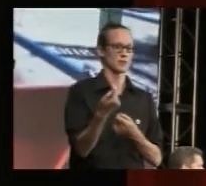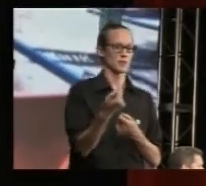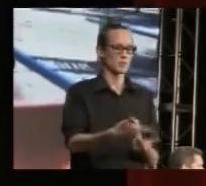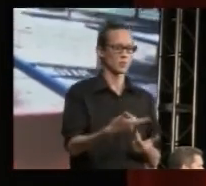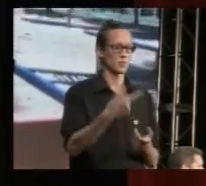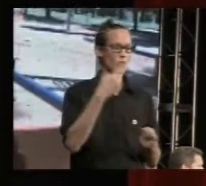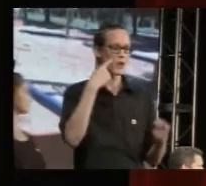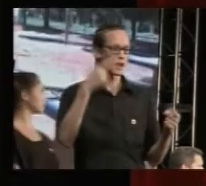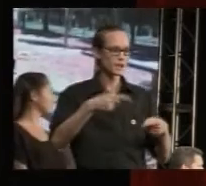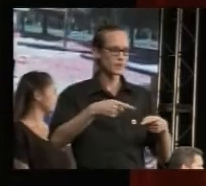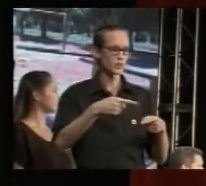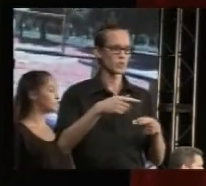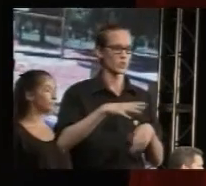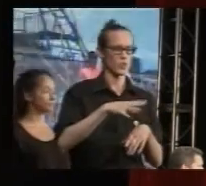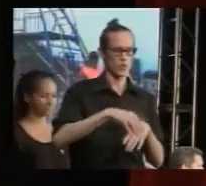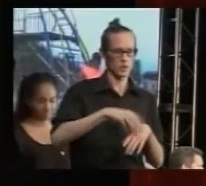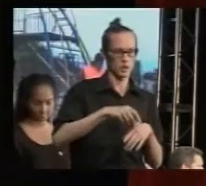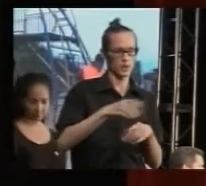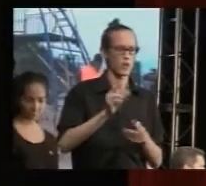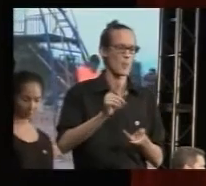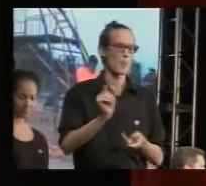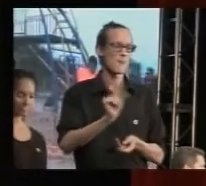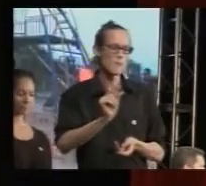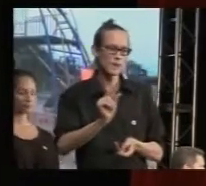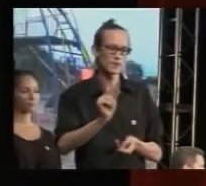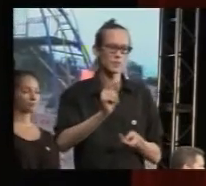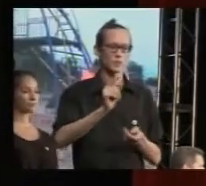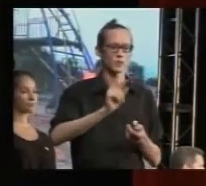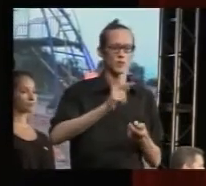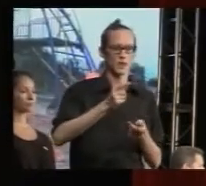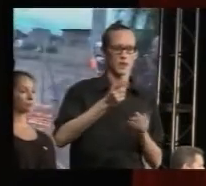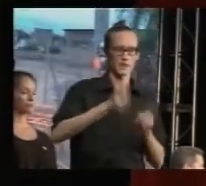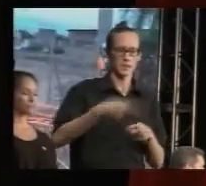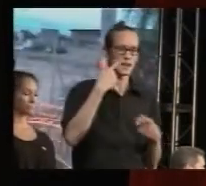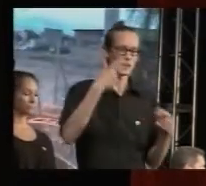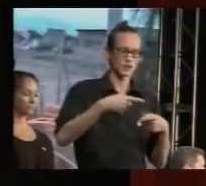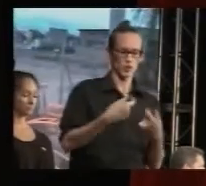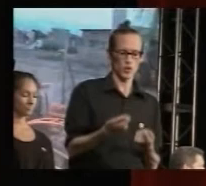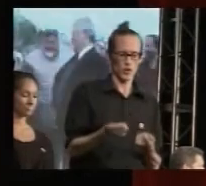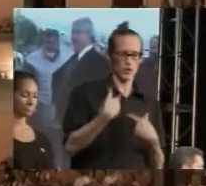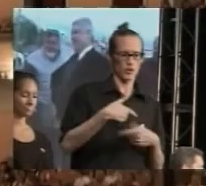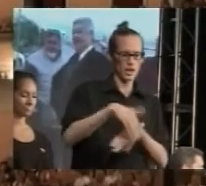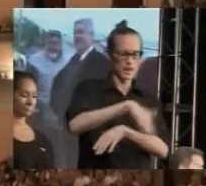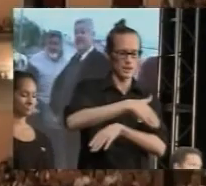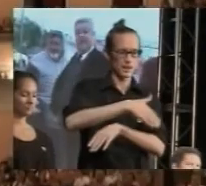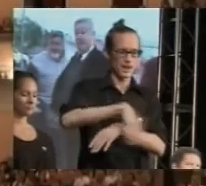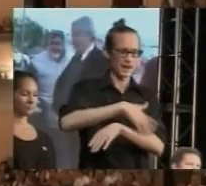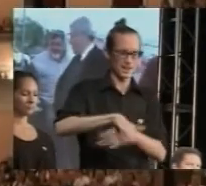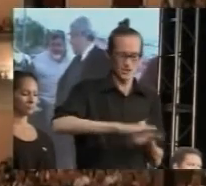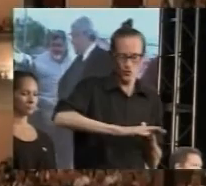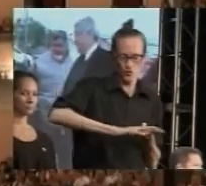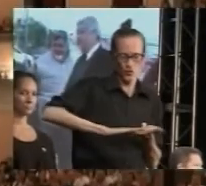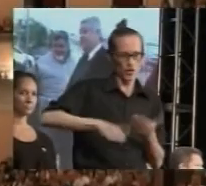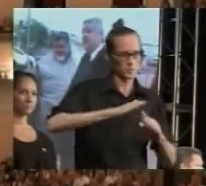comodato a muchos años y como contraprestación el instituto va a financiar la pavimentación de su acceso. Por lo tanto, ya estamos